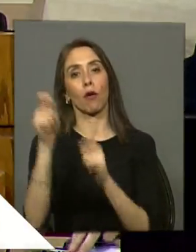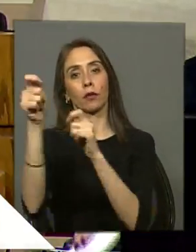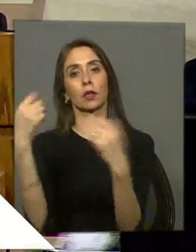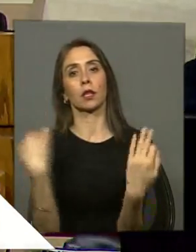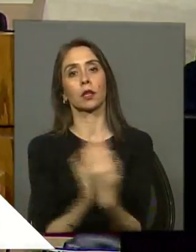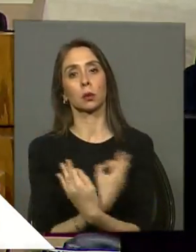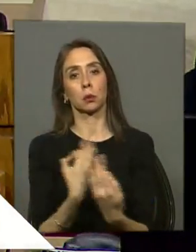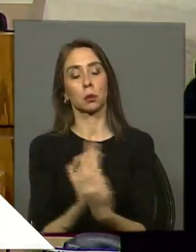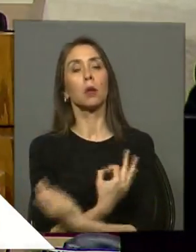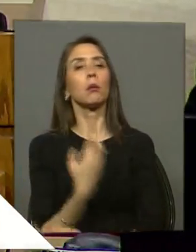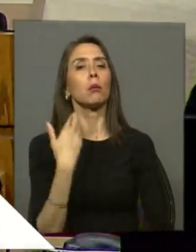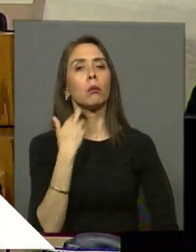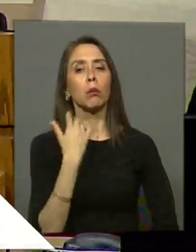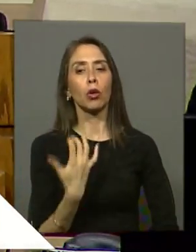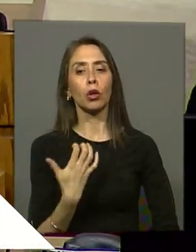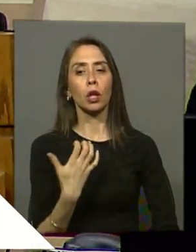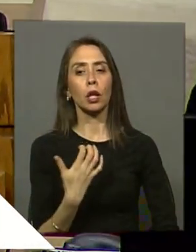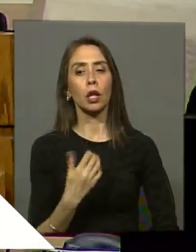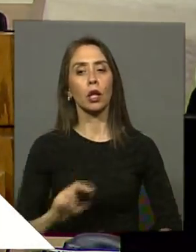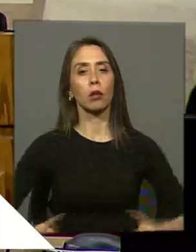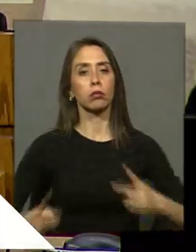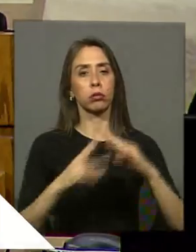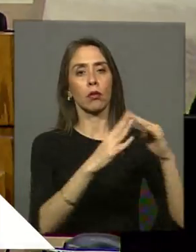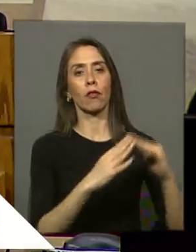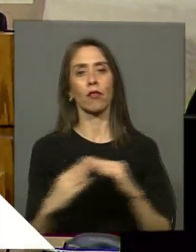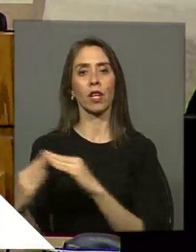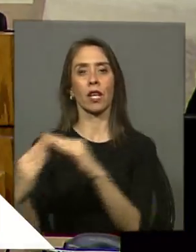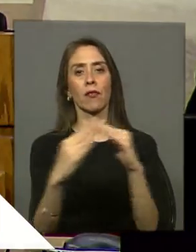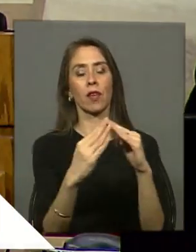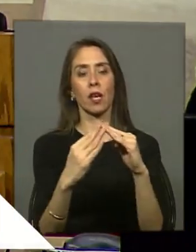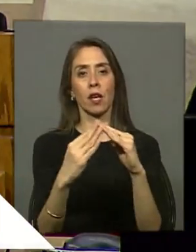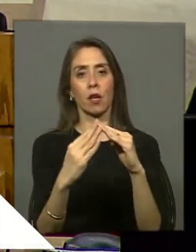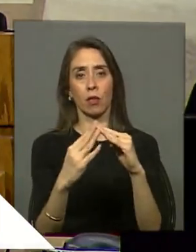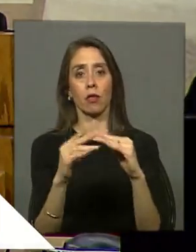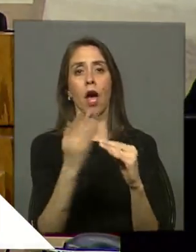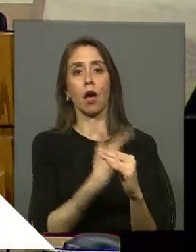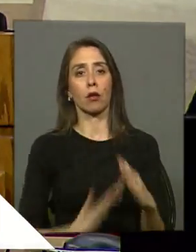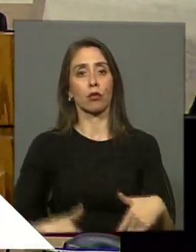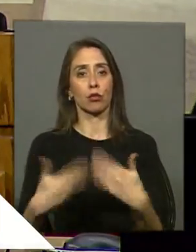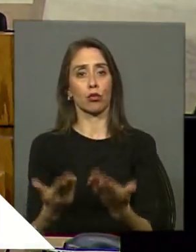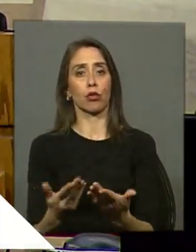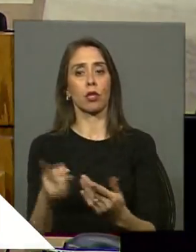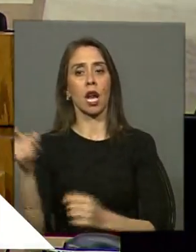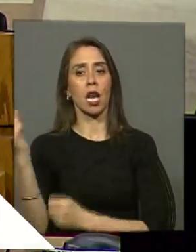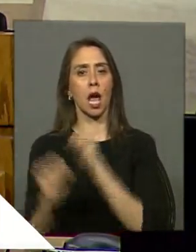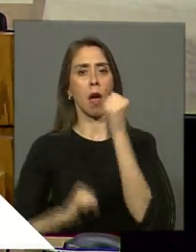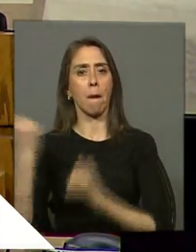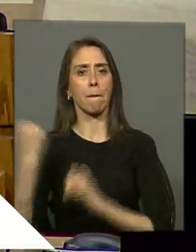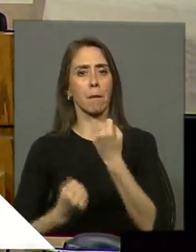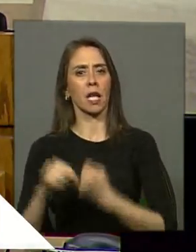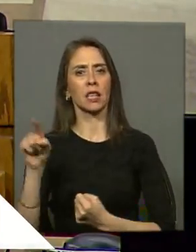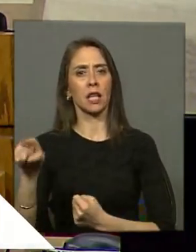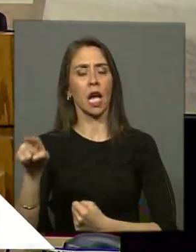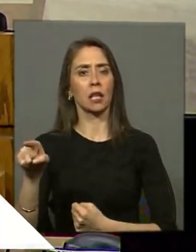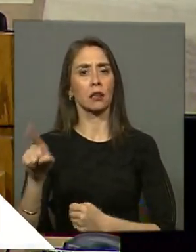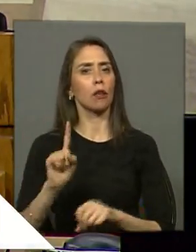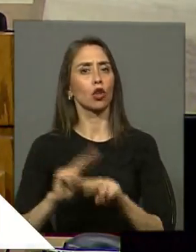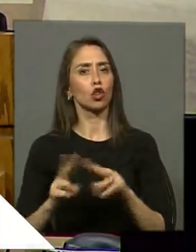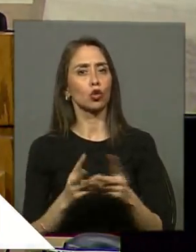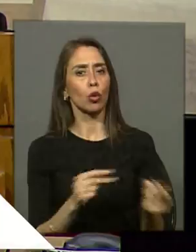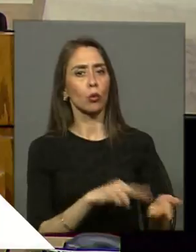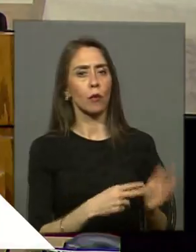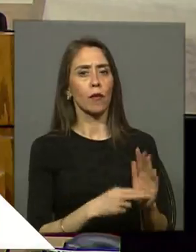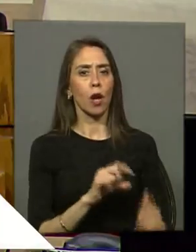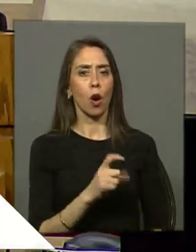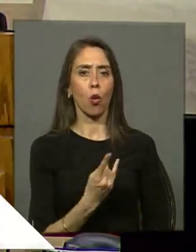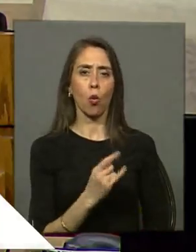dé la explicación por qué se siguen construyendo viviendas sociales de parte de esta constructora en circunstancias que no han resuelto todavía el problema